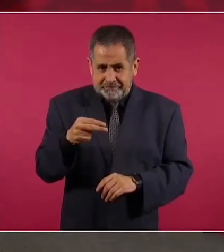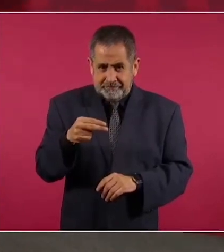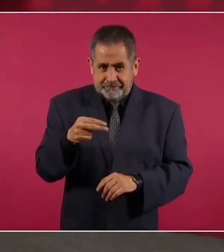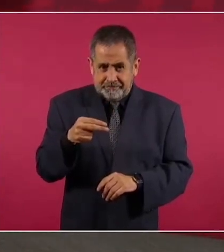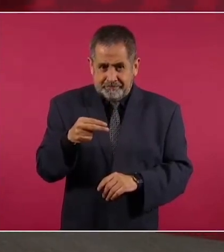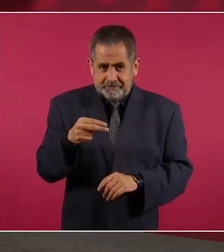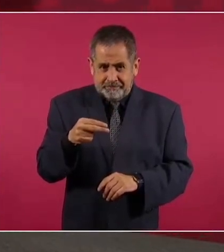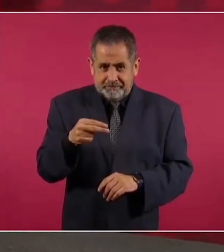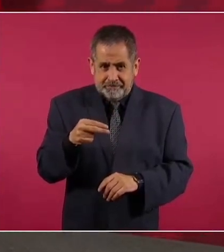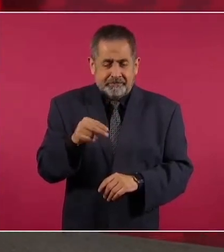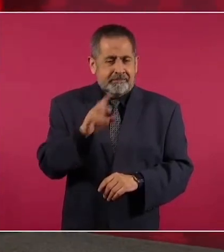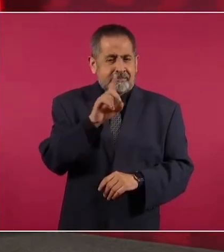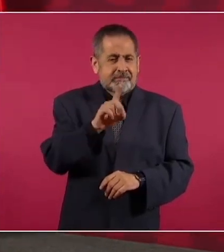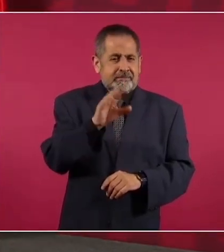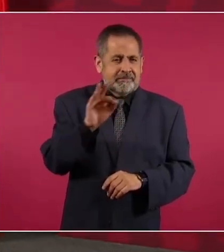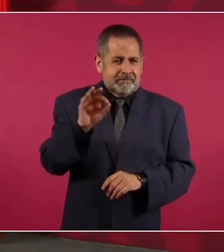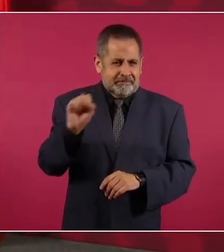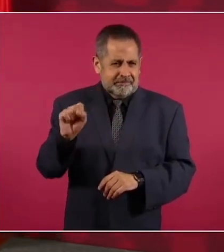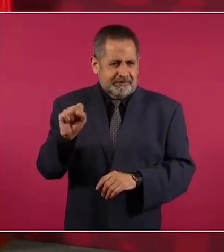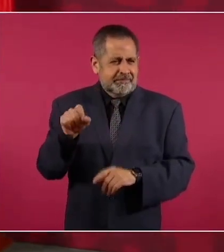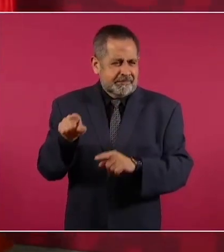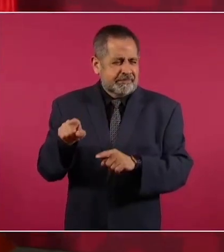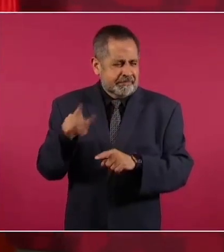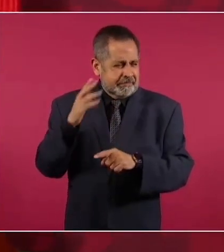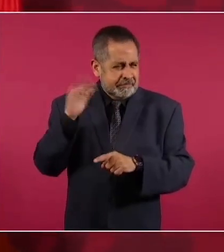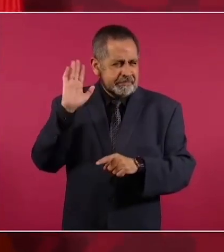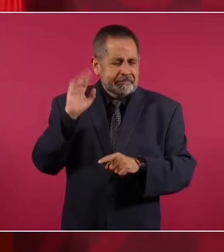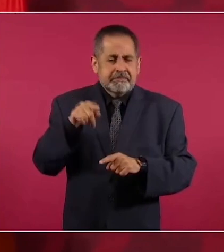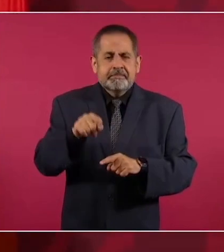la División Federal de Seguridad,